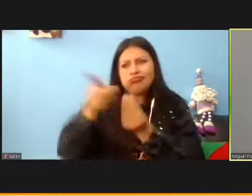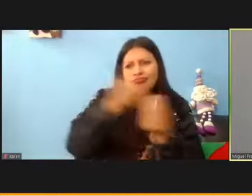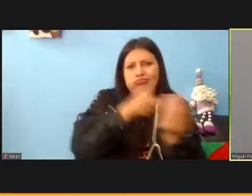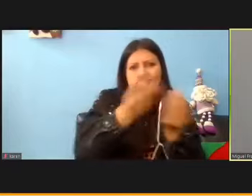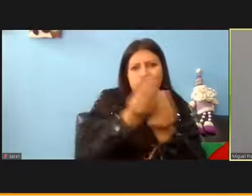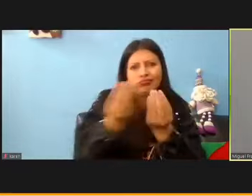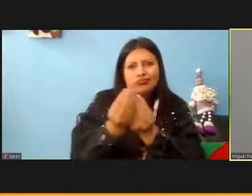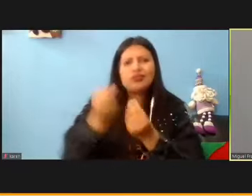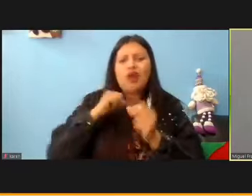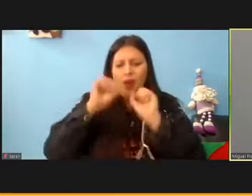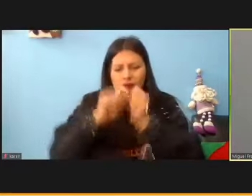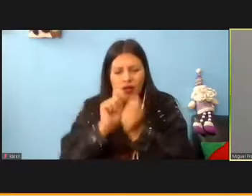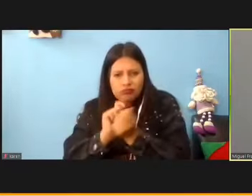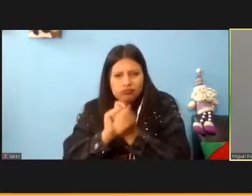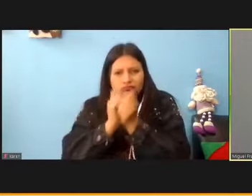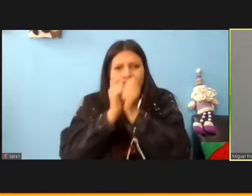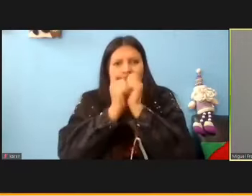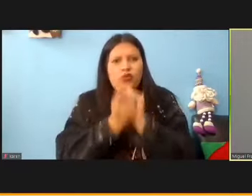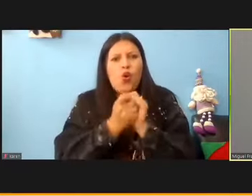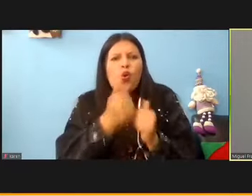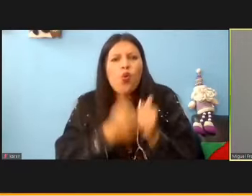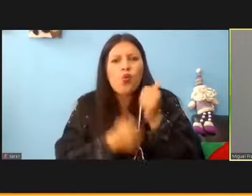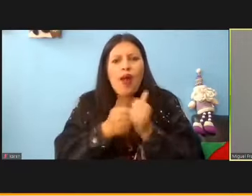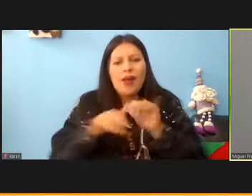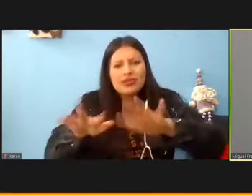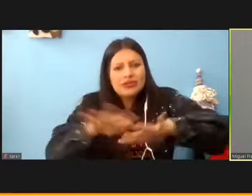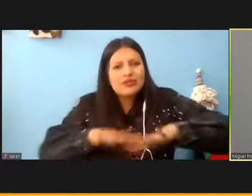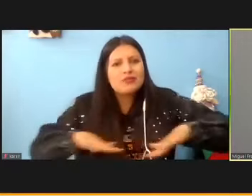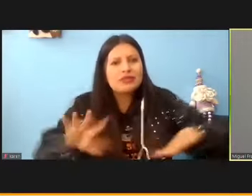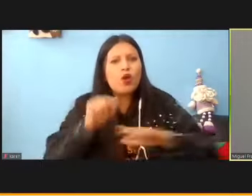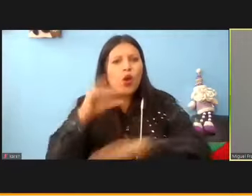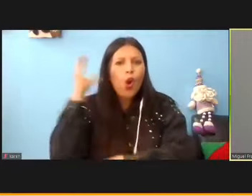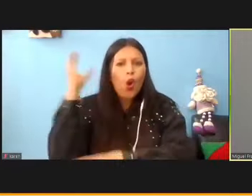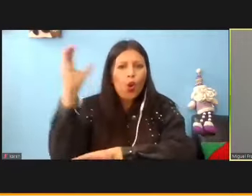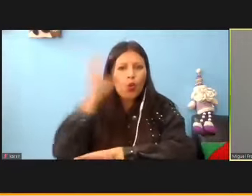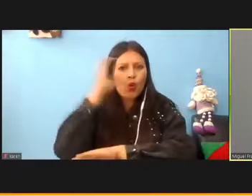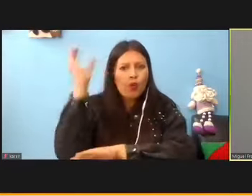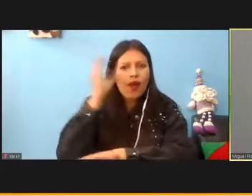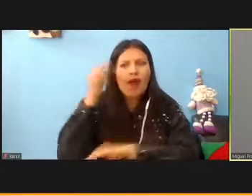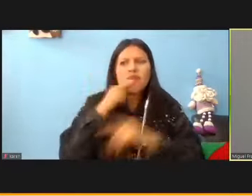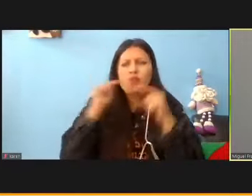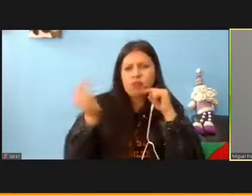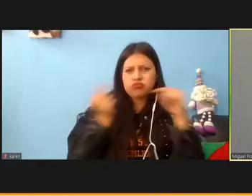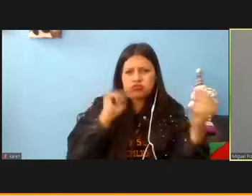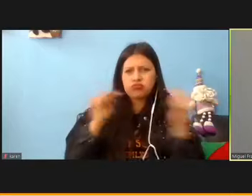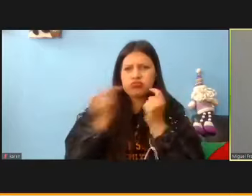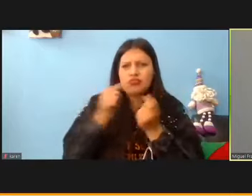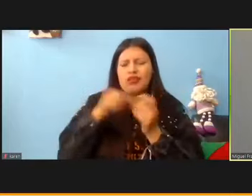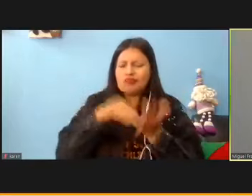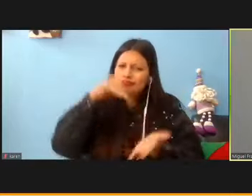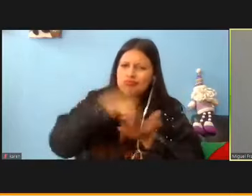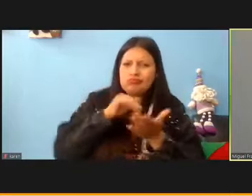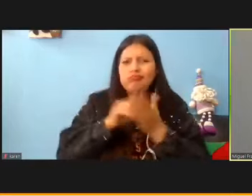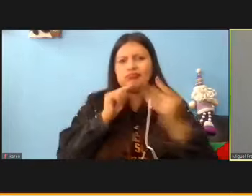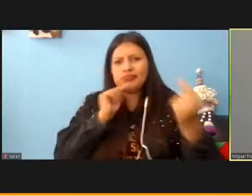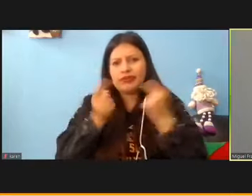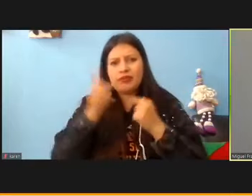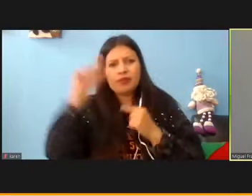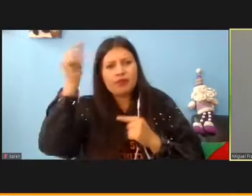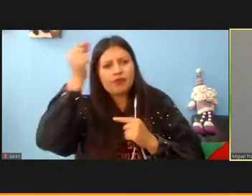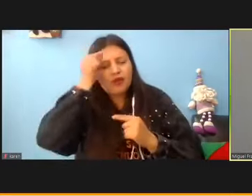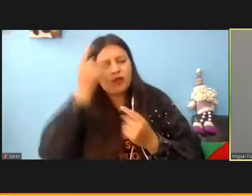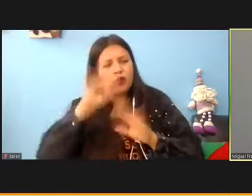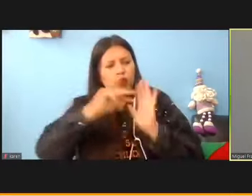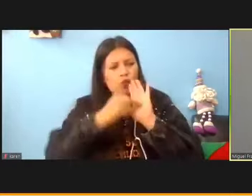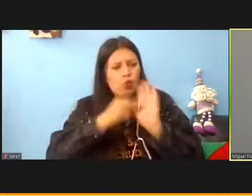de transformación en tanto espacio en Colombia, en disputa, en batalla. La memoria se